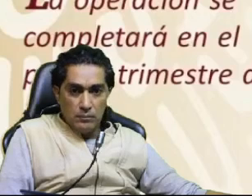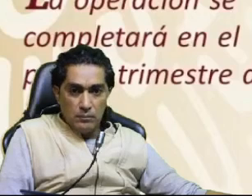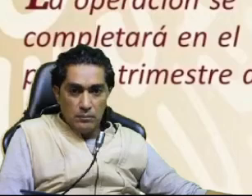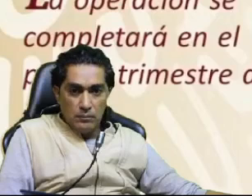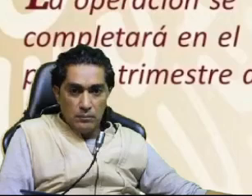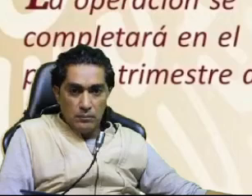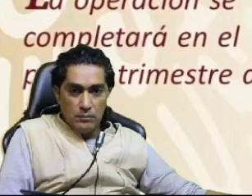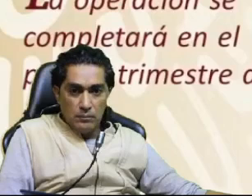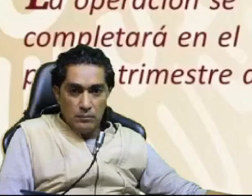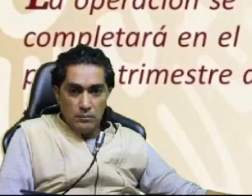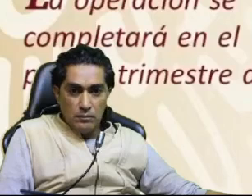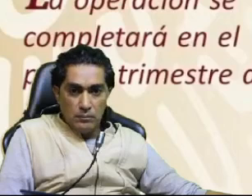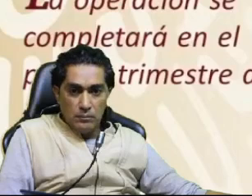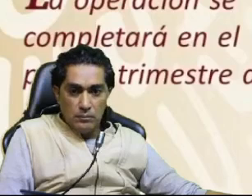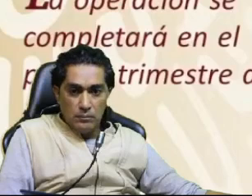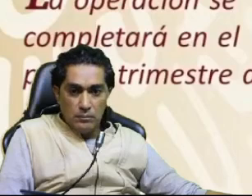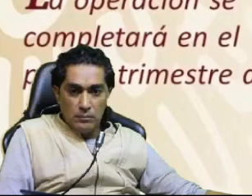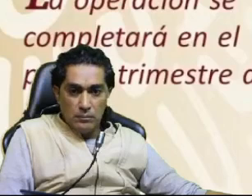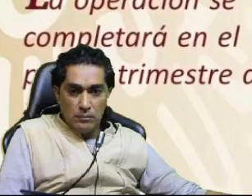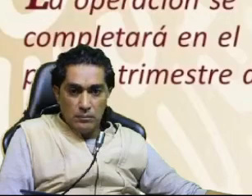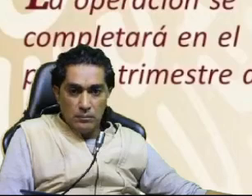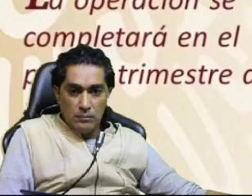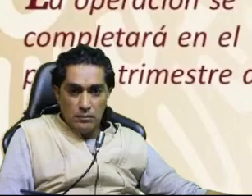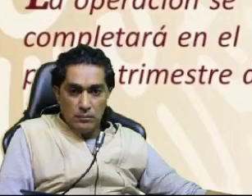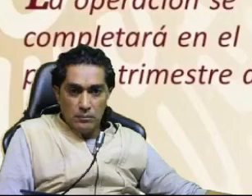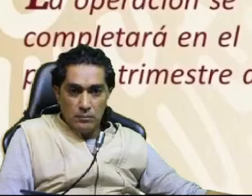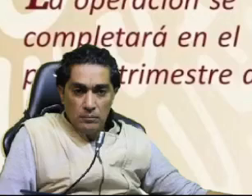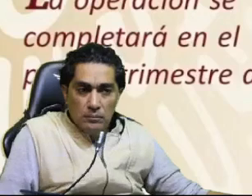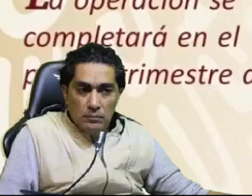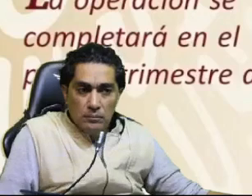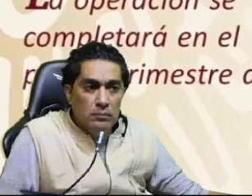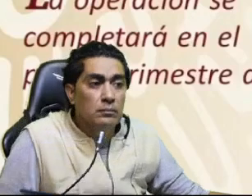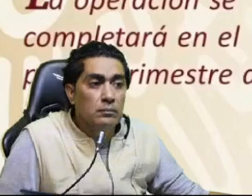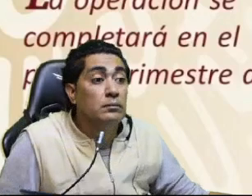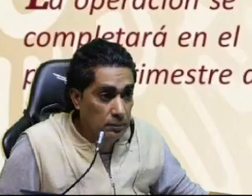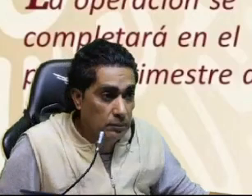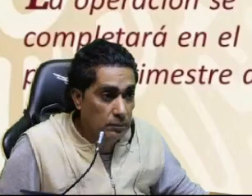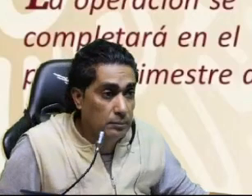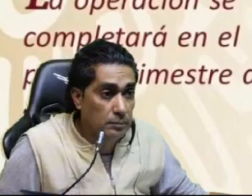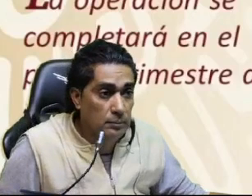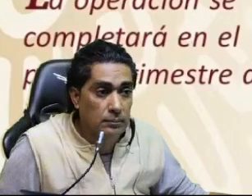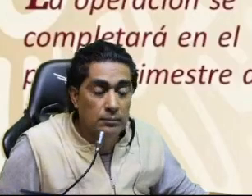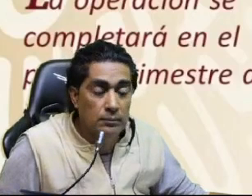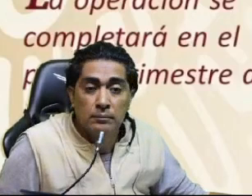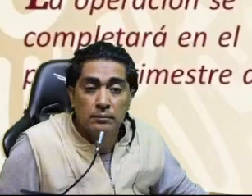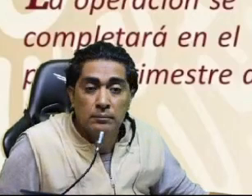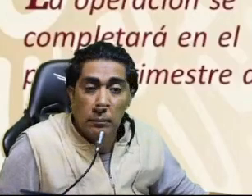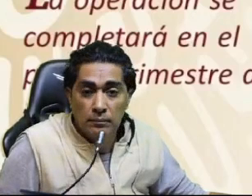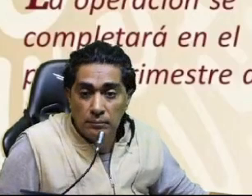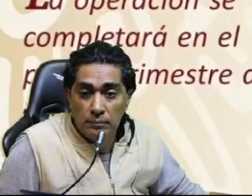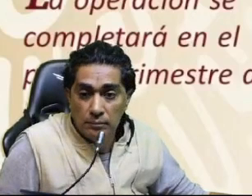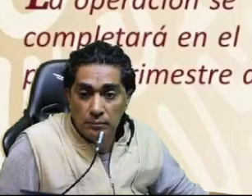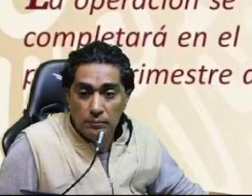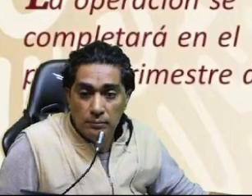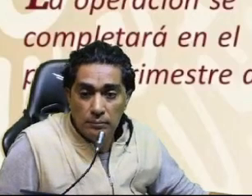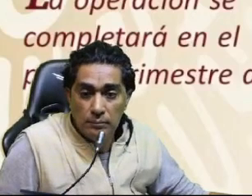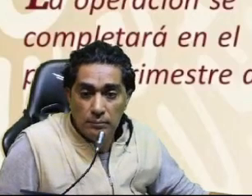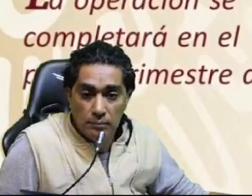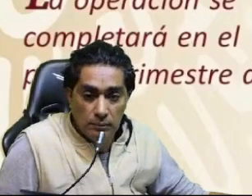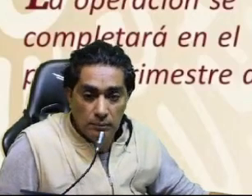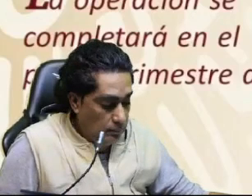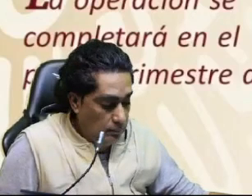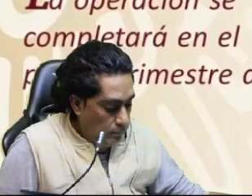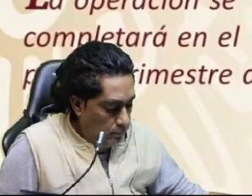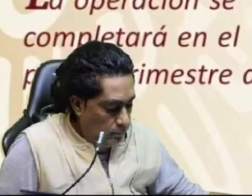tener estas particularidades. La buena noticia, desde luego, es que, contrario a lo que se pensaba al inicio de la epidemia y a